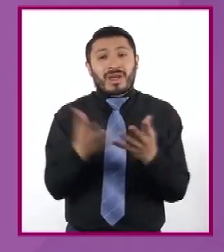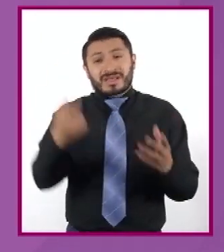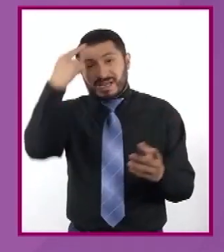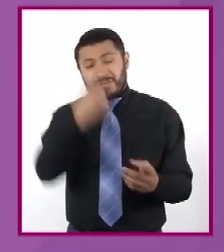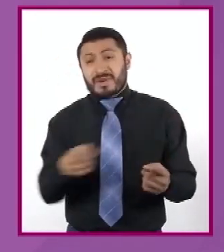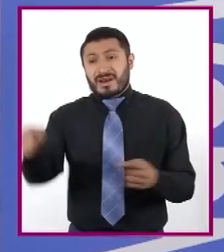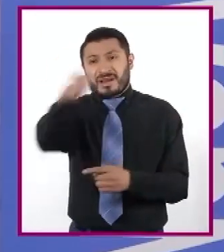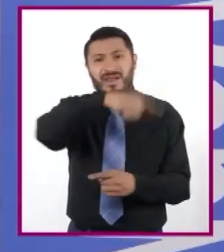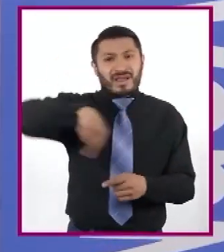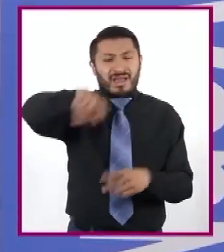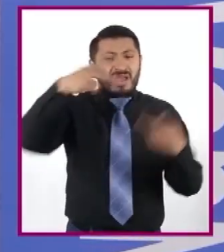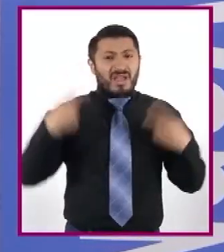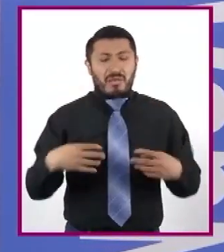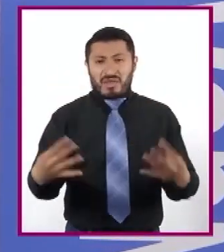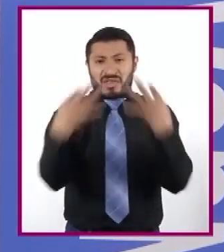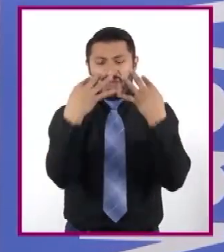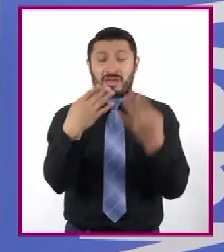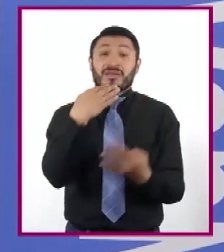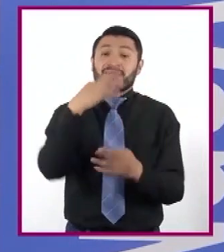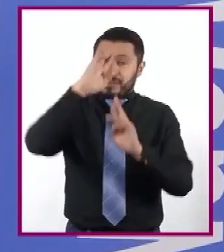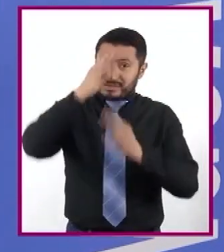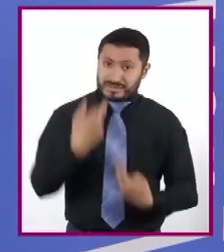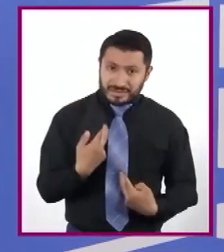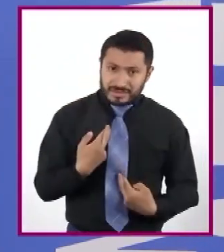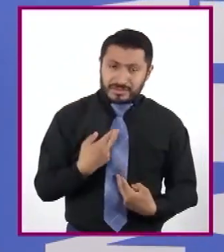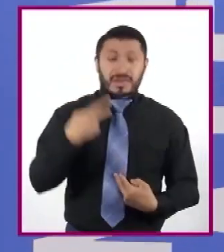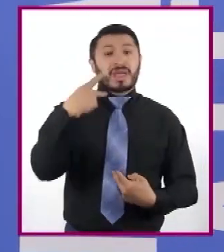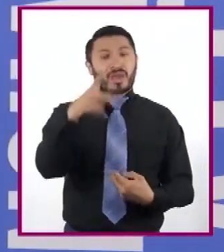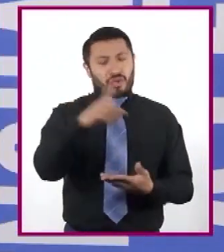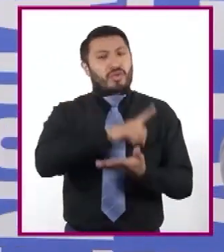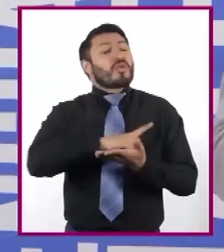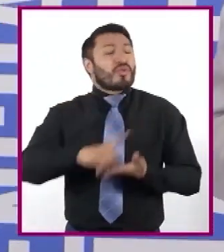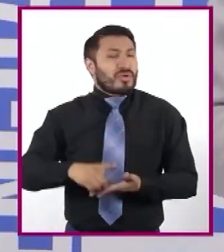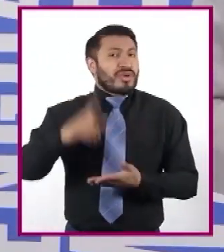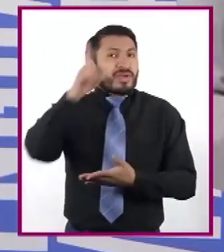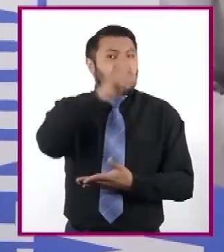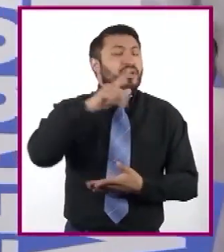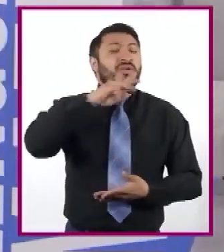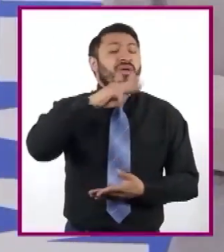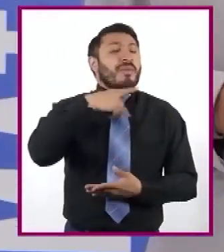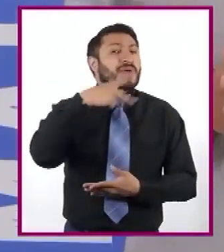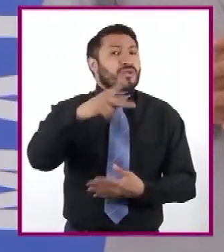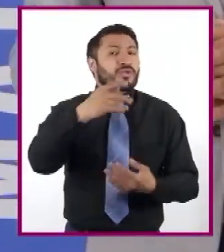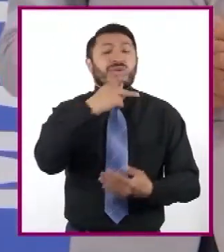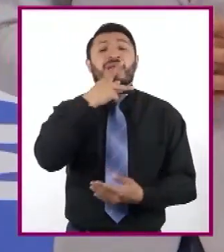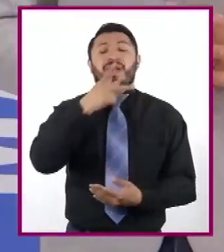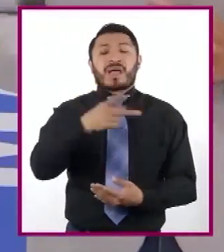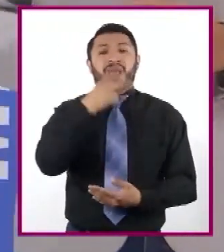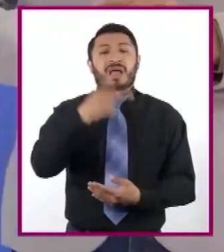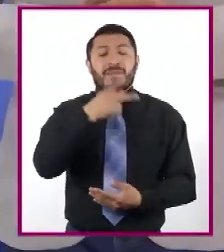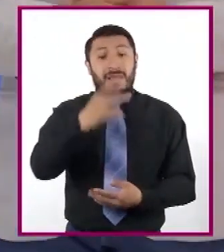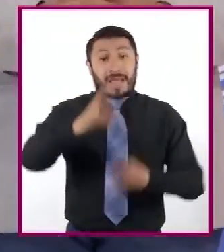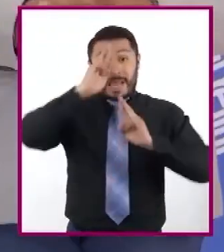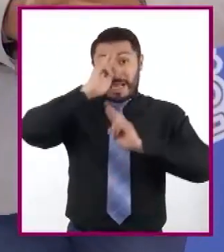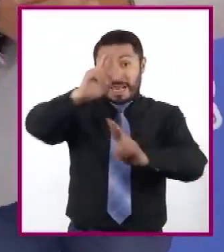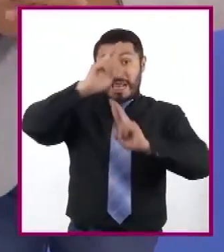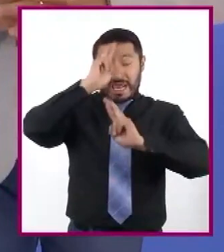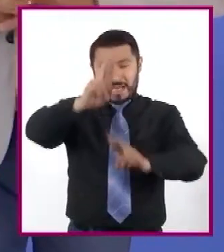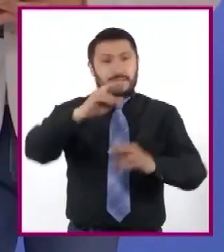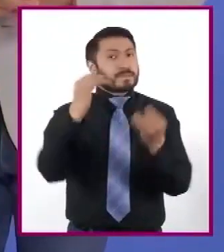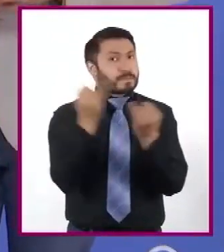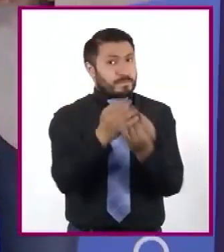mire. Tú tienes el derecho a hablar tu lengua materna y a que se respete tu forma de hablar también el